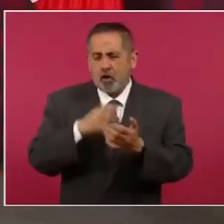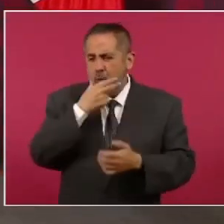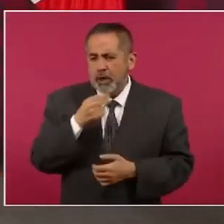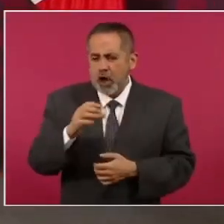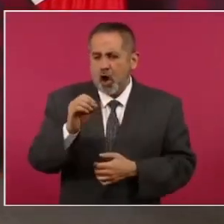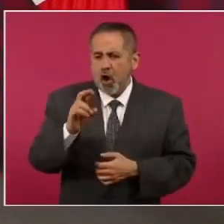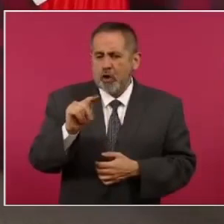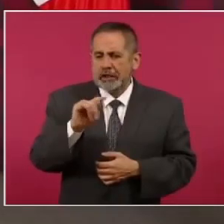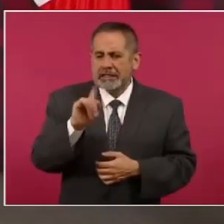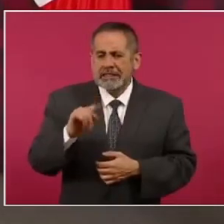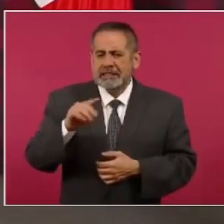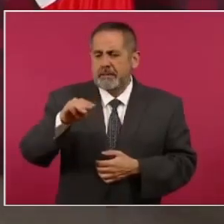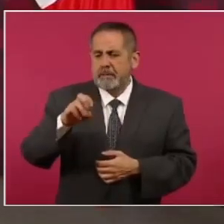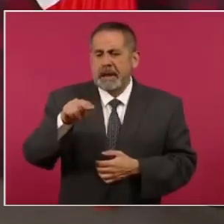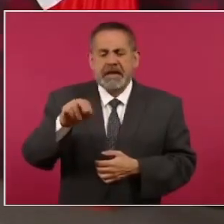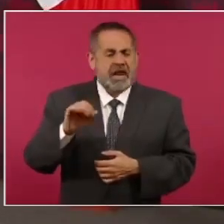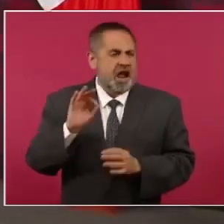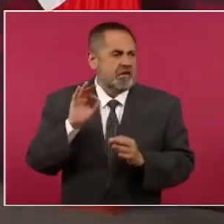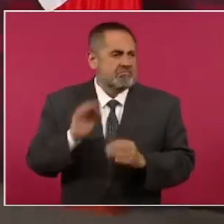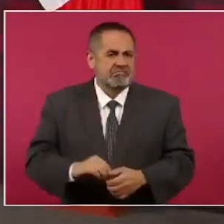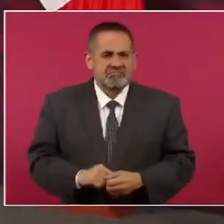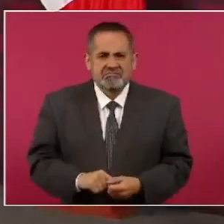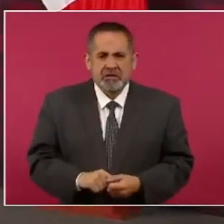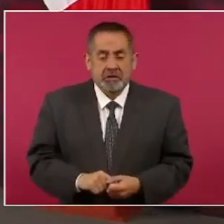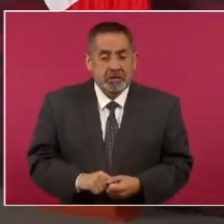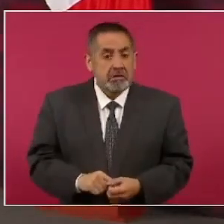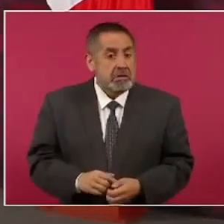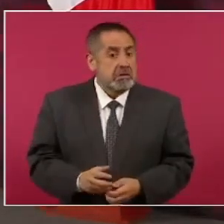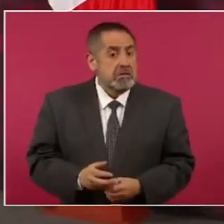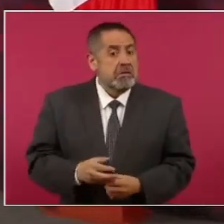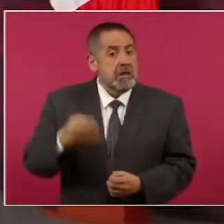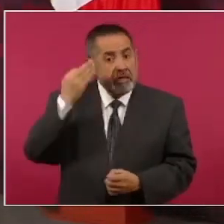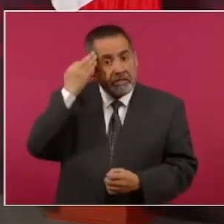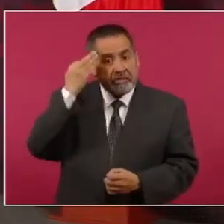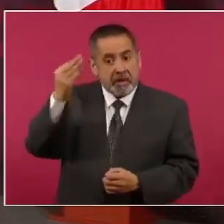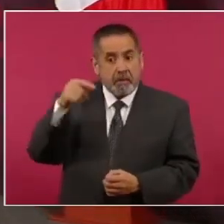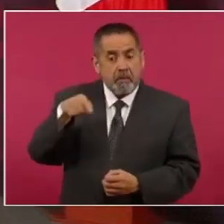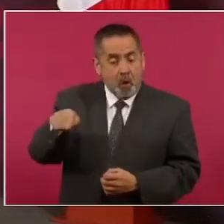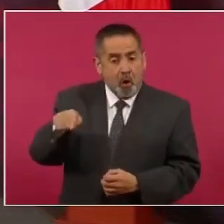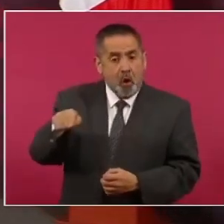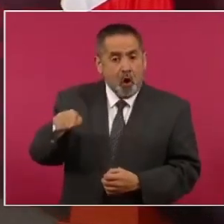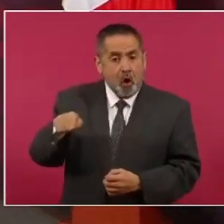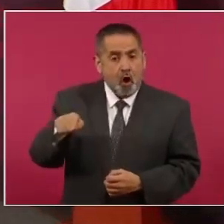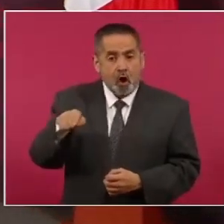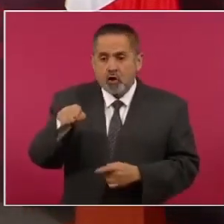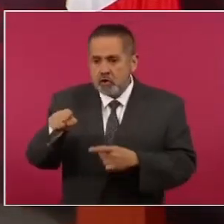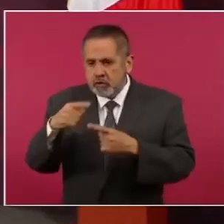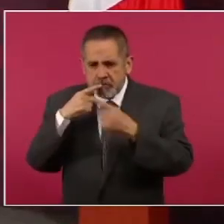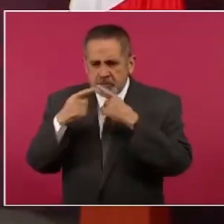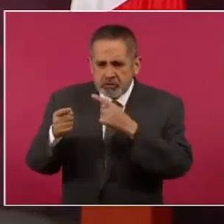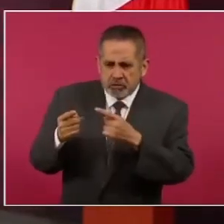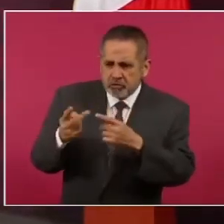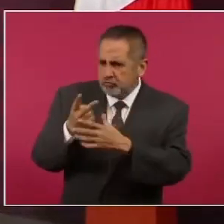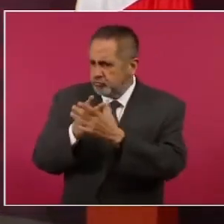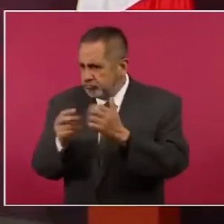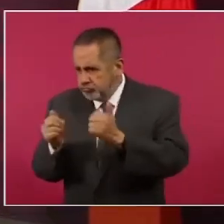Mena. En ese entonces, por esa conciliación